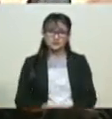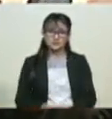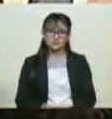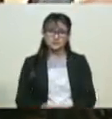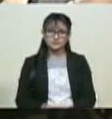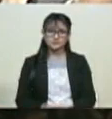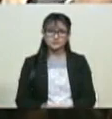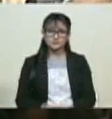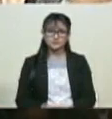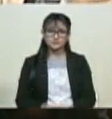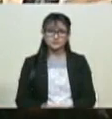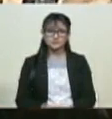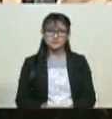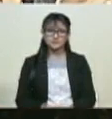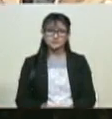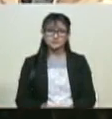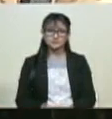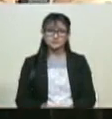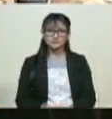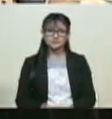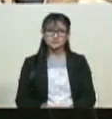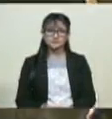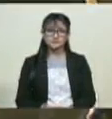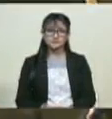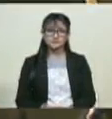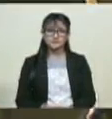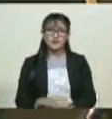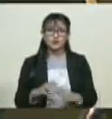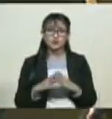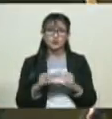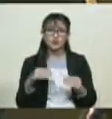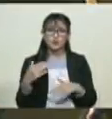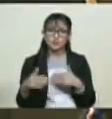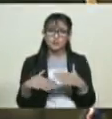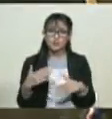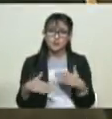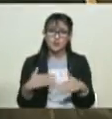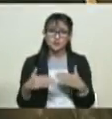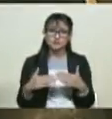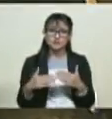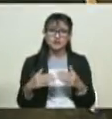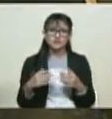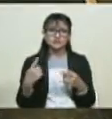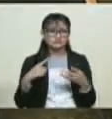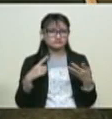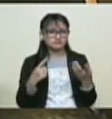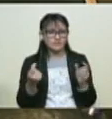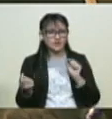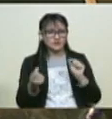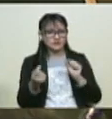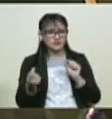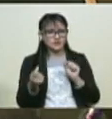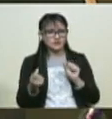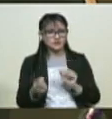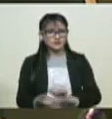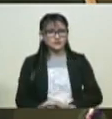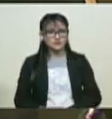para todo el proceso de la dinámica del diálogo